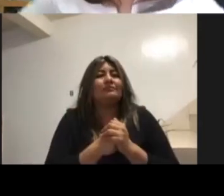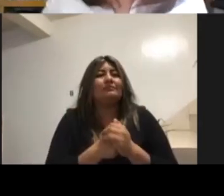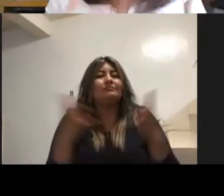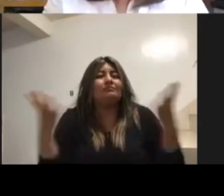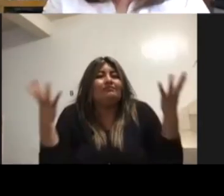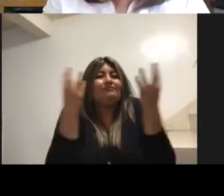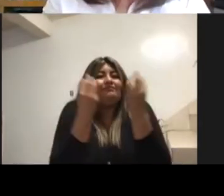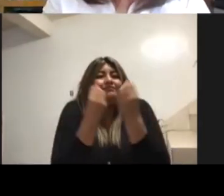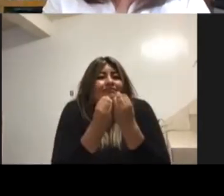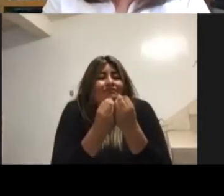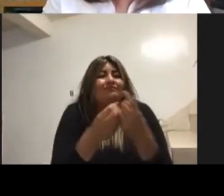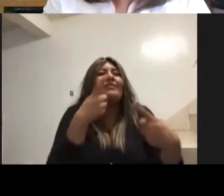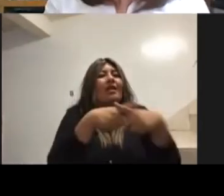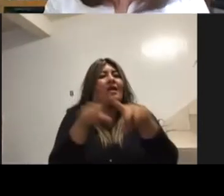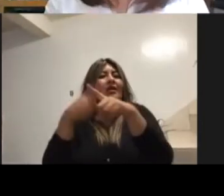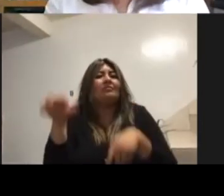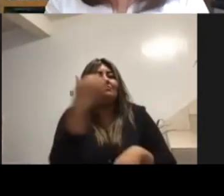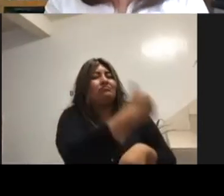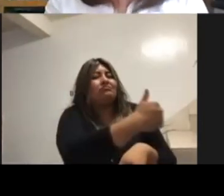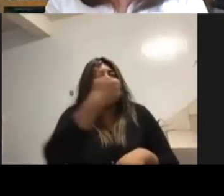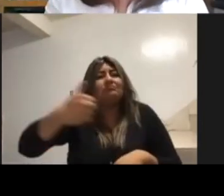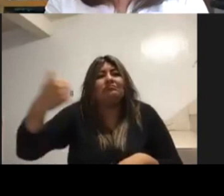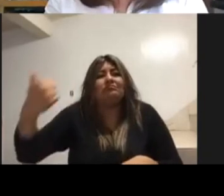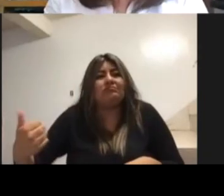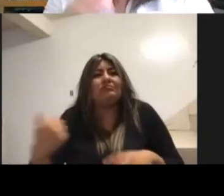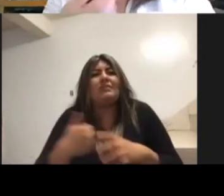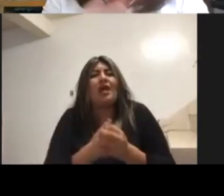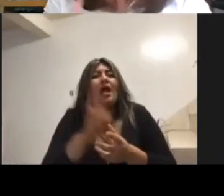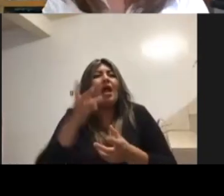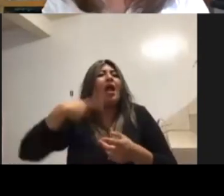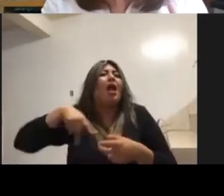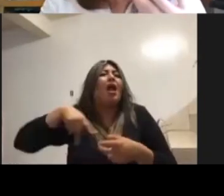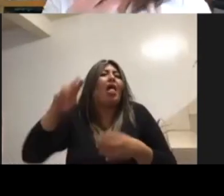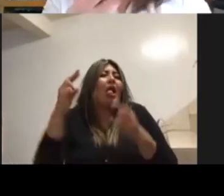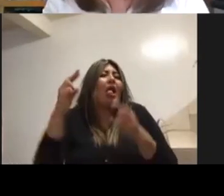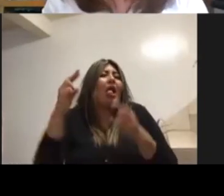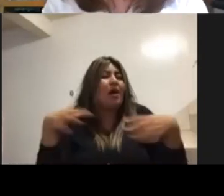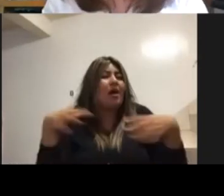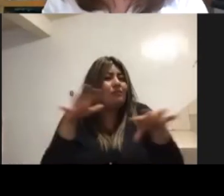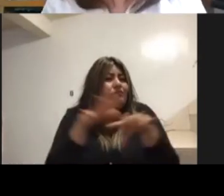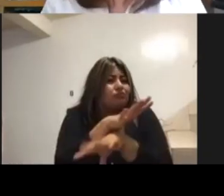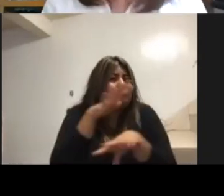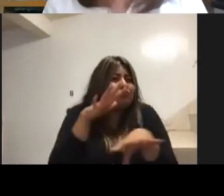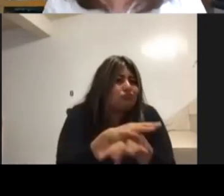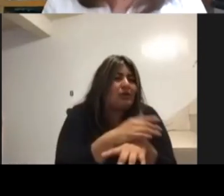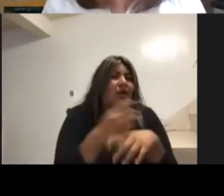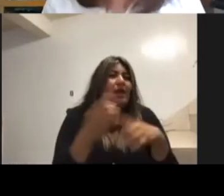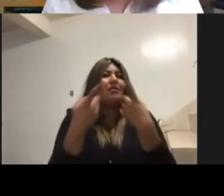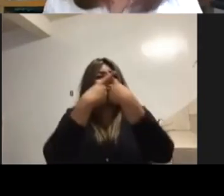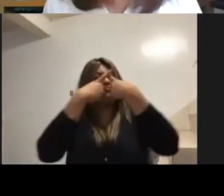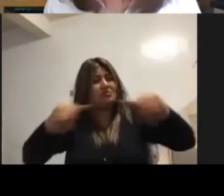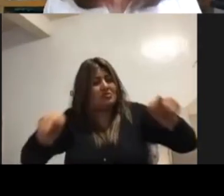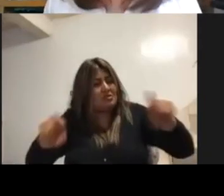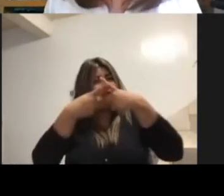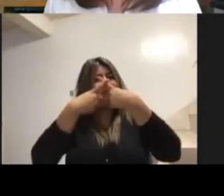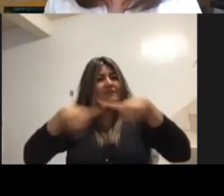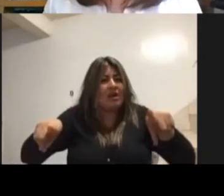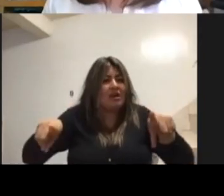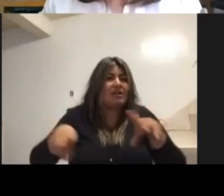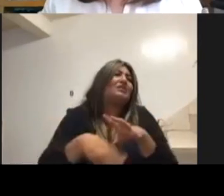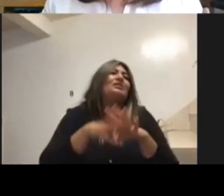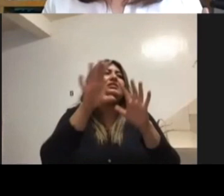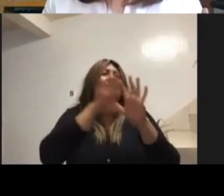Hacer ajustes en el aula, para algunos maestros es algo cotidiano, sencillo. Para otros puede ser algo muy